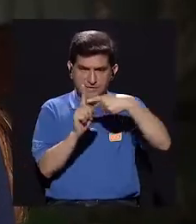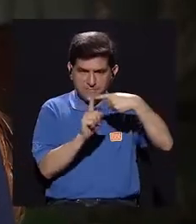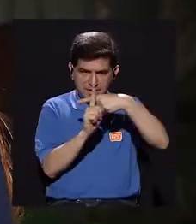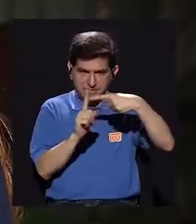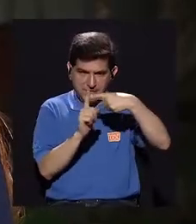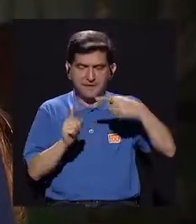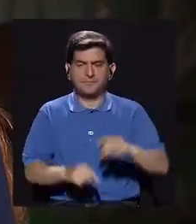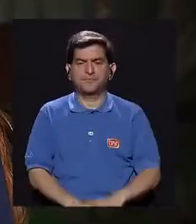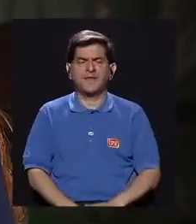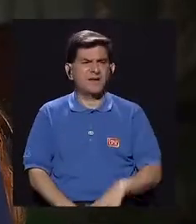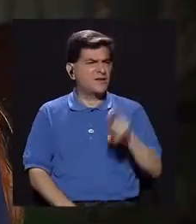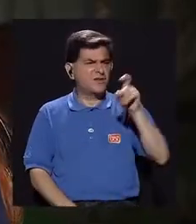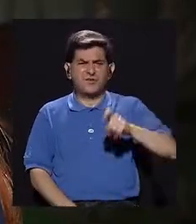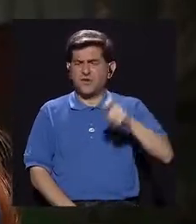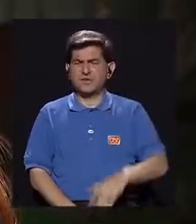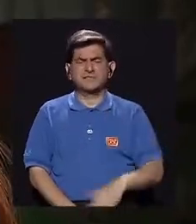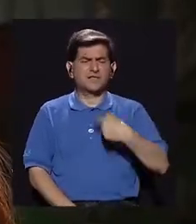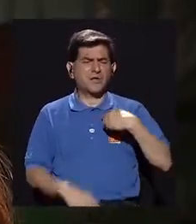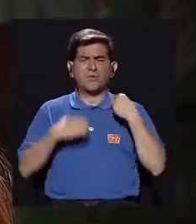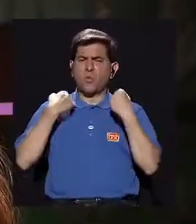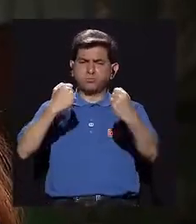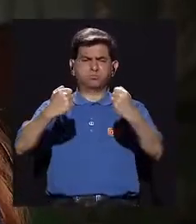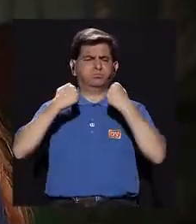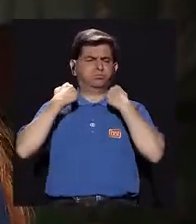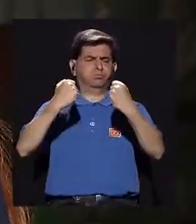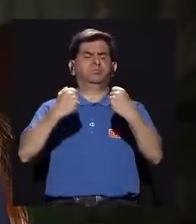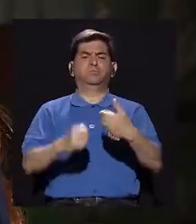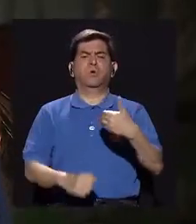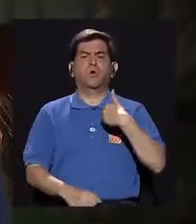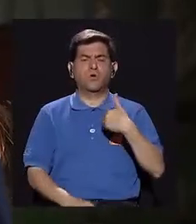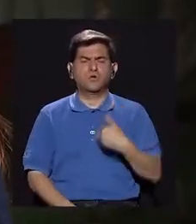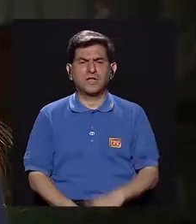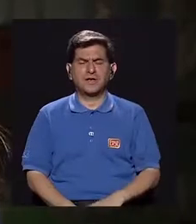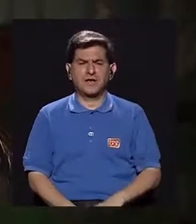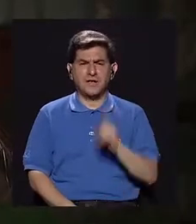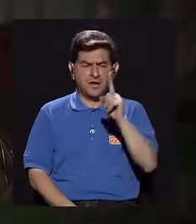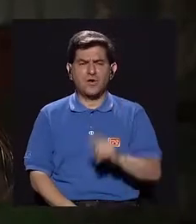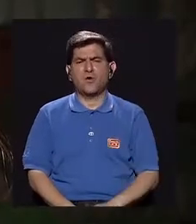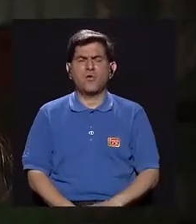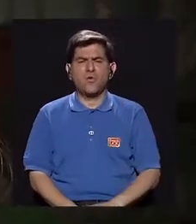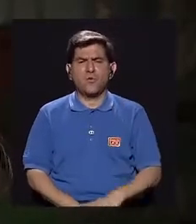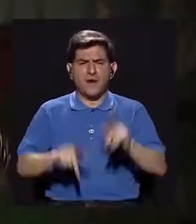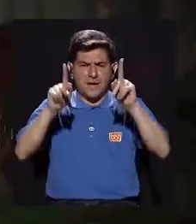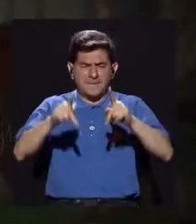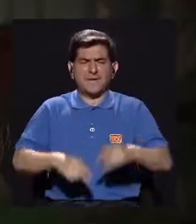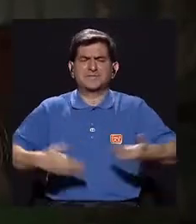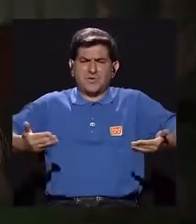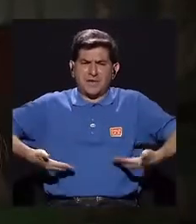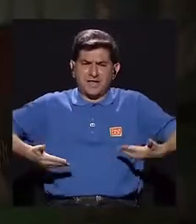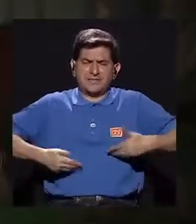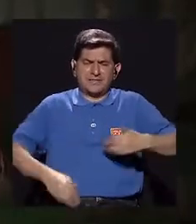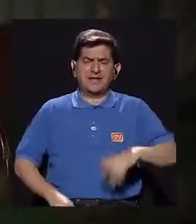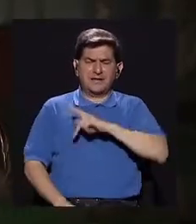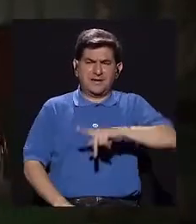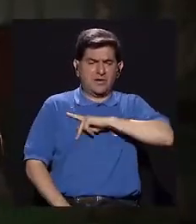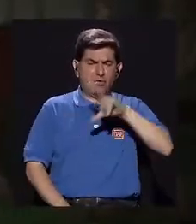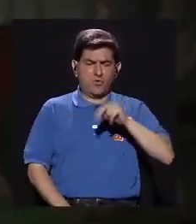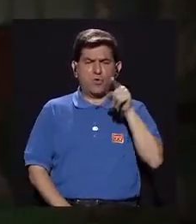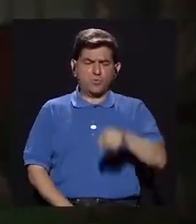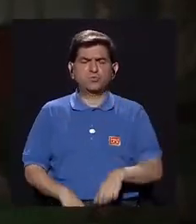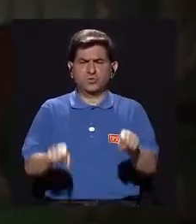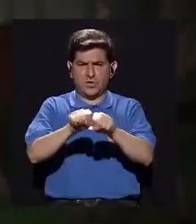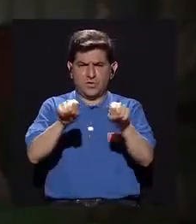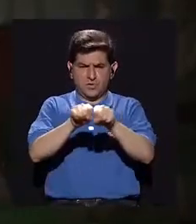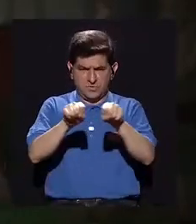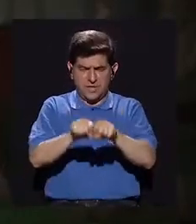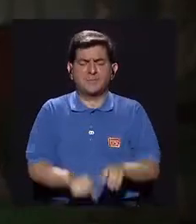de intensidad moderada. Uh-huh. No hace falta meterse al gimnasio, no hace falta tener un entrenador personal. Póngase las tenis, una